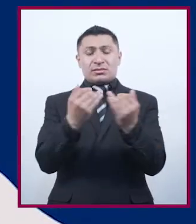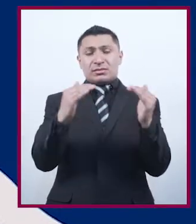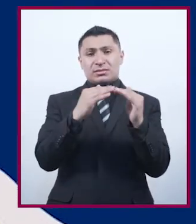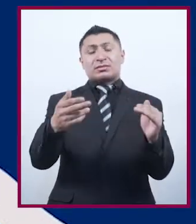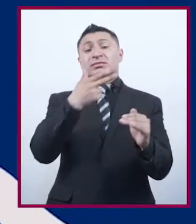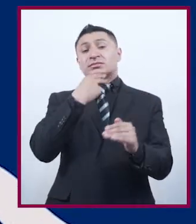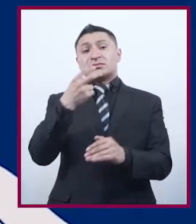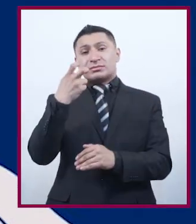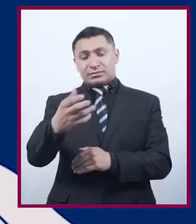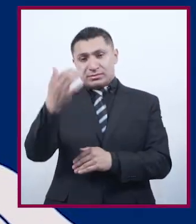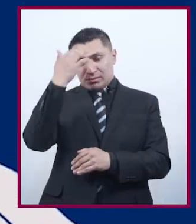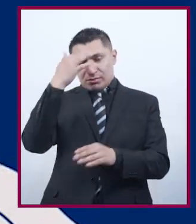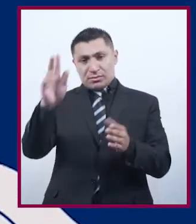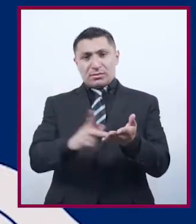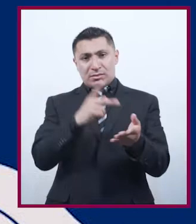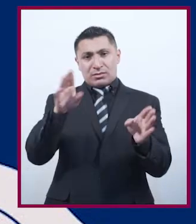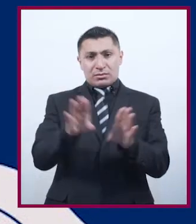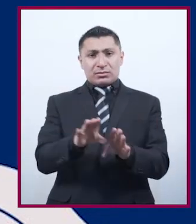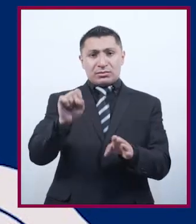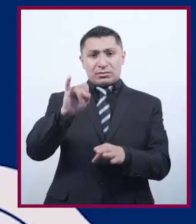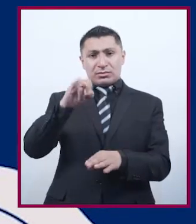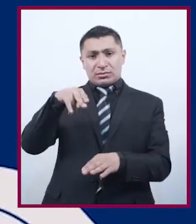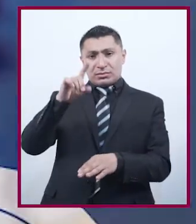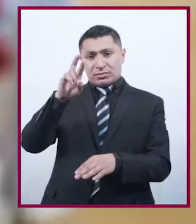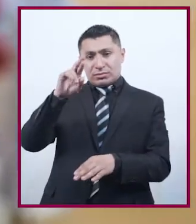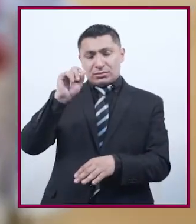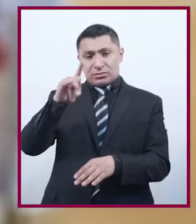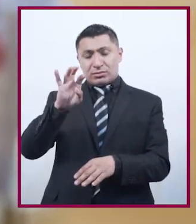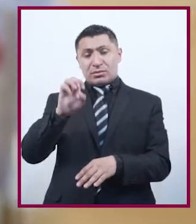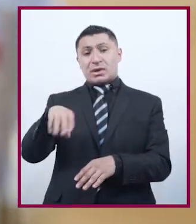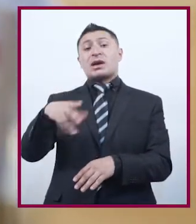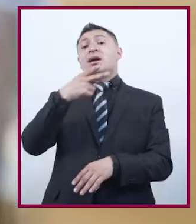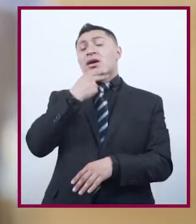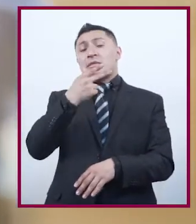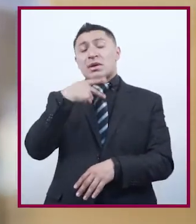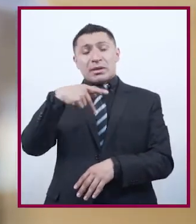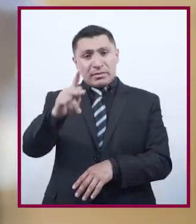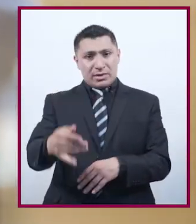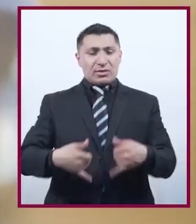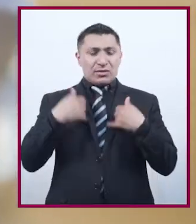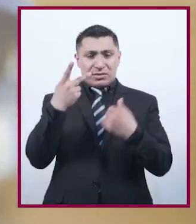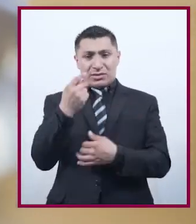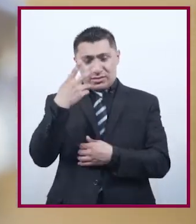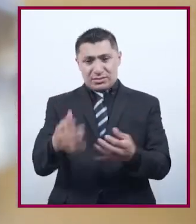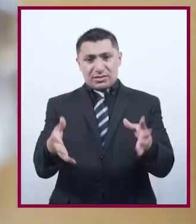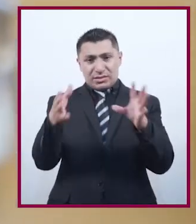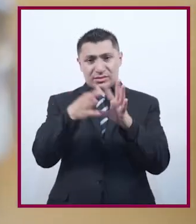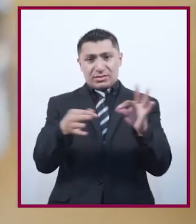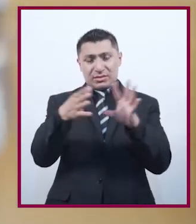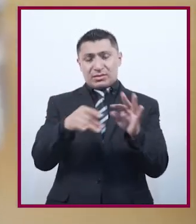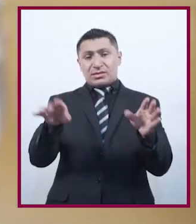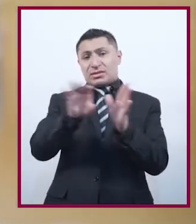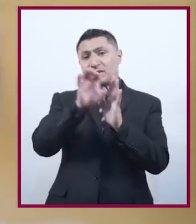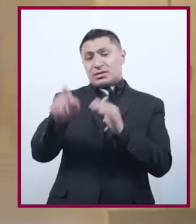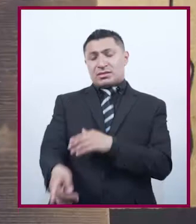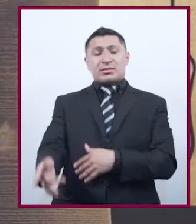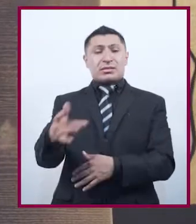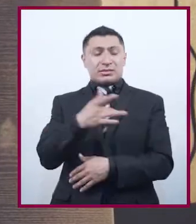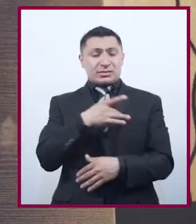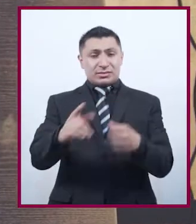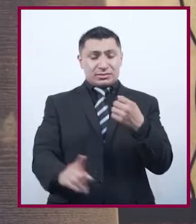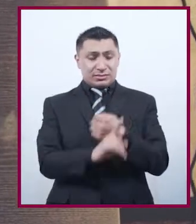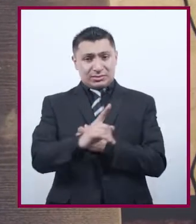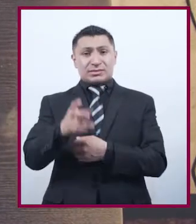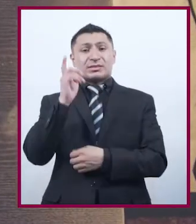esto se le conoce, repetimos, como el síndrome de Gentle. Y si en Jóvenes en TV lo explicamos con el ejemplo del infarto, es